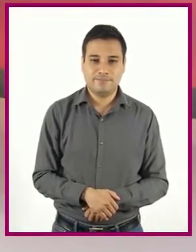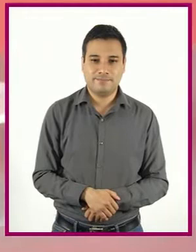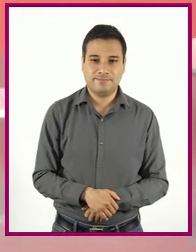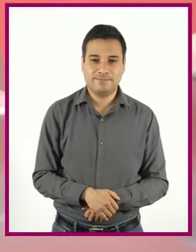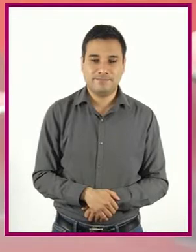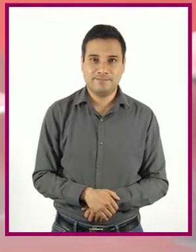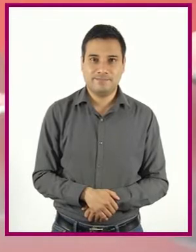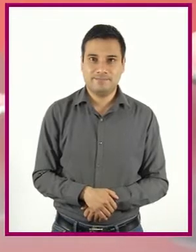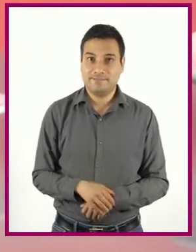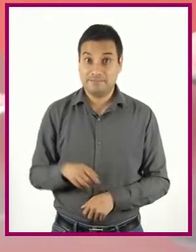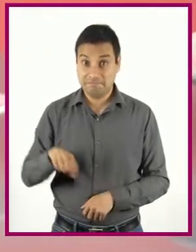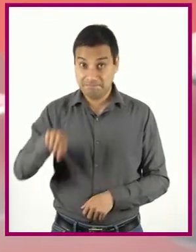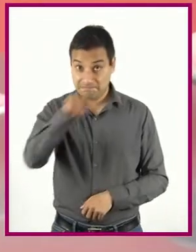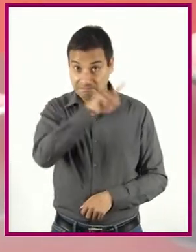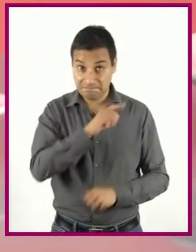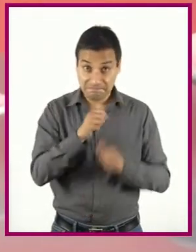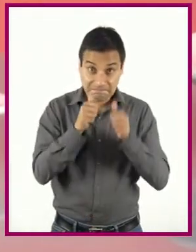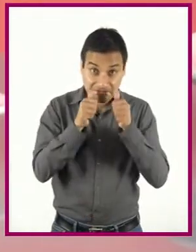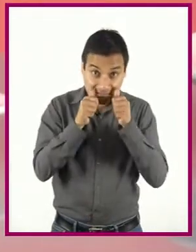¿Están poniendo atención en casa?